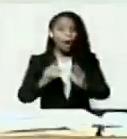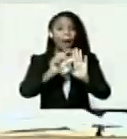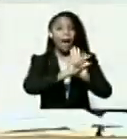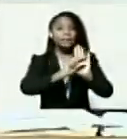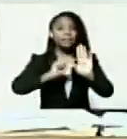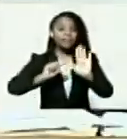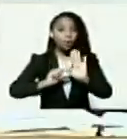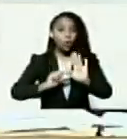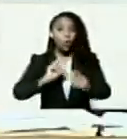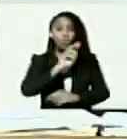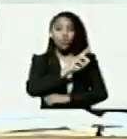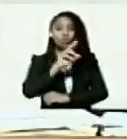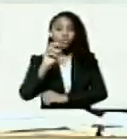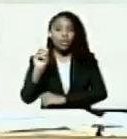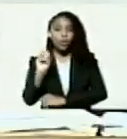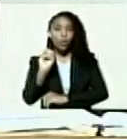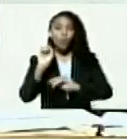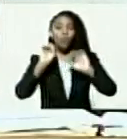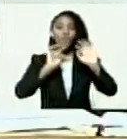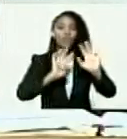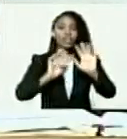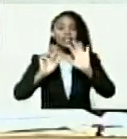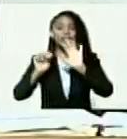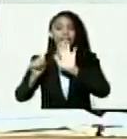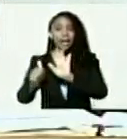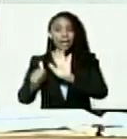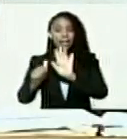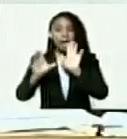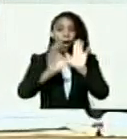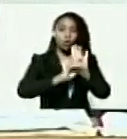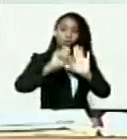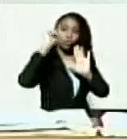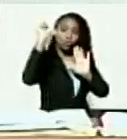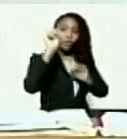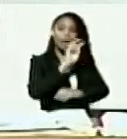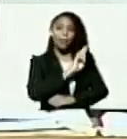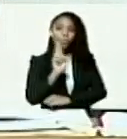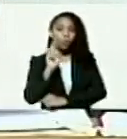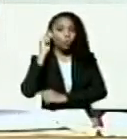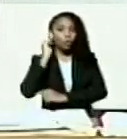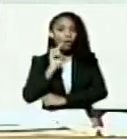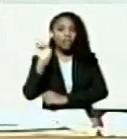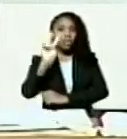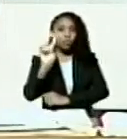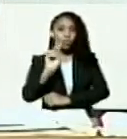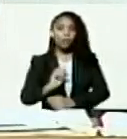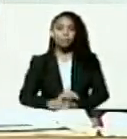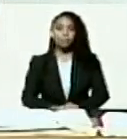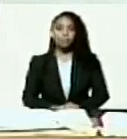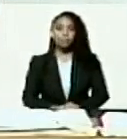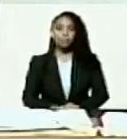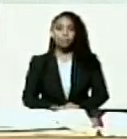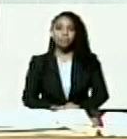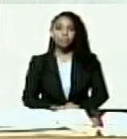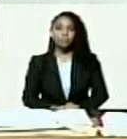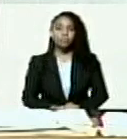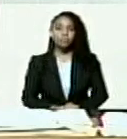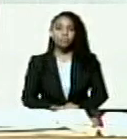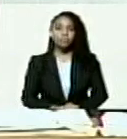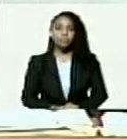artículo 296 de la Constitución de la República Bolivariana de Venezuela.